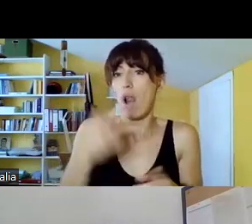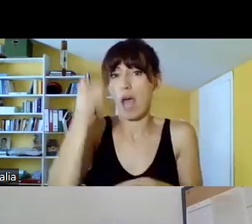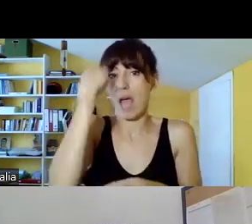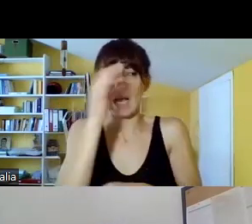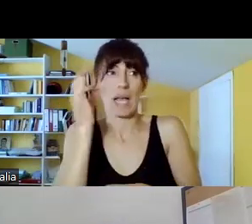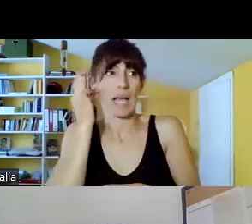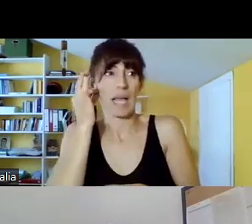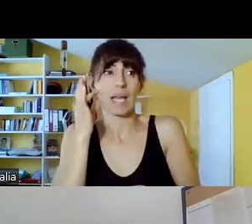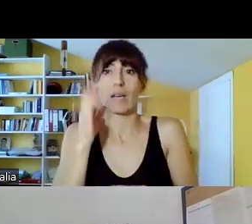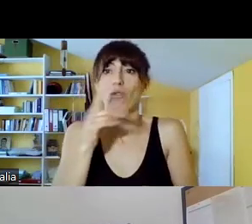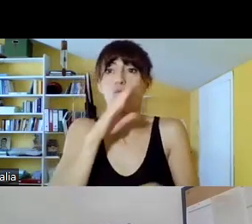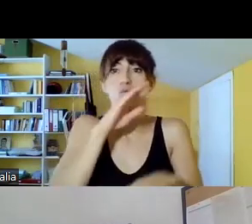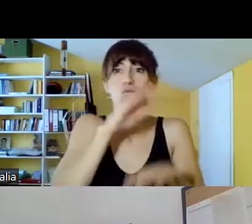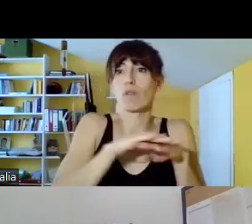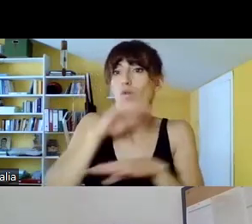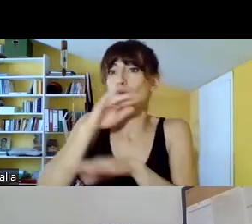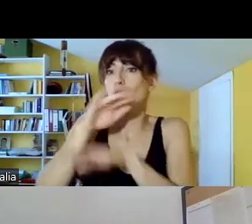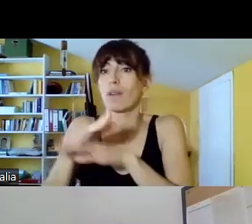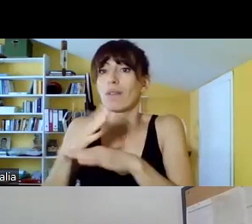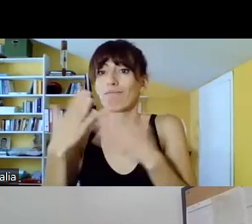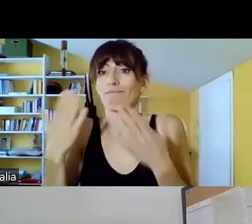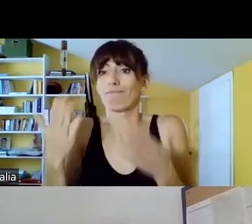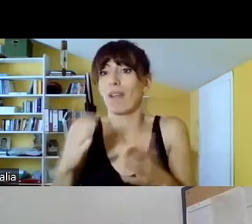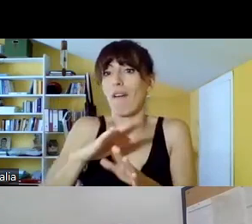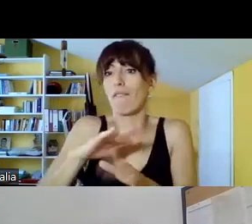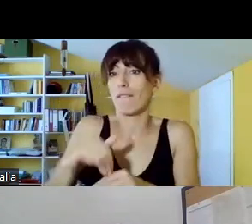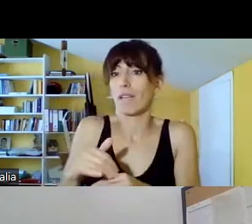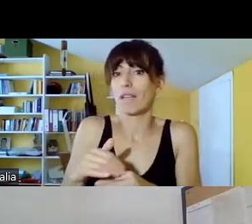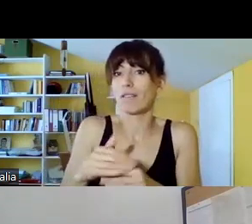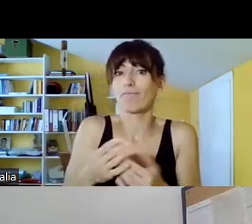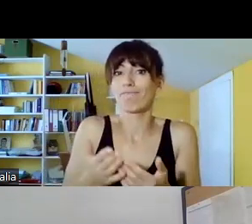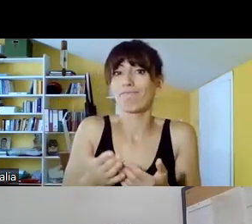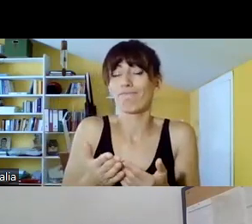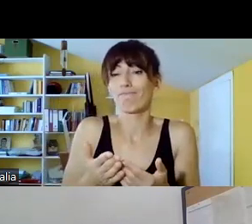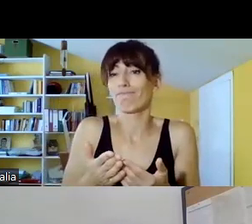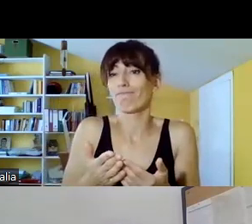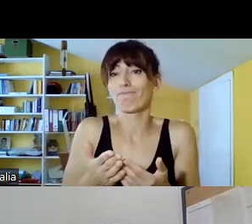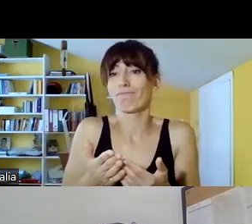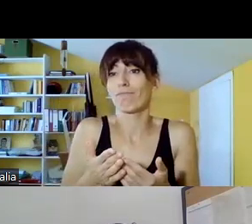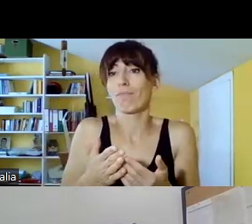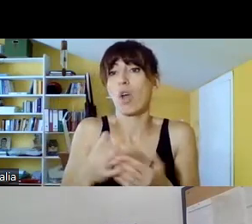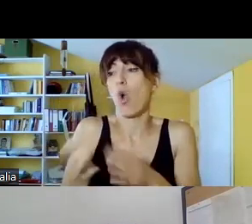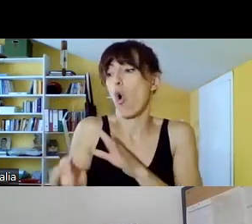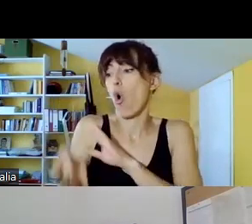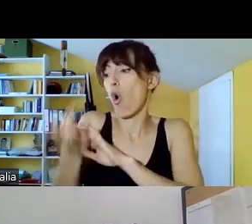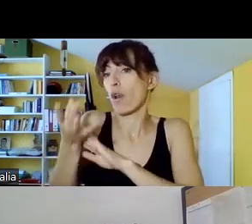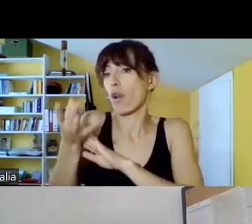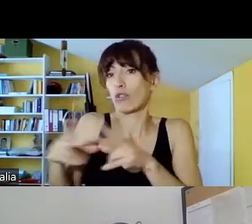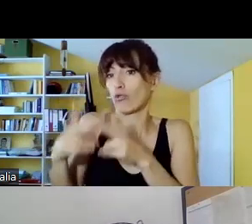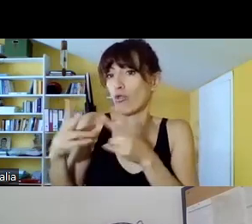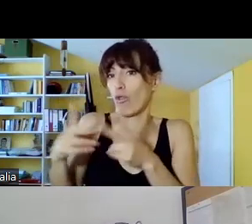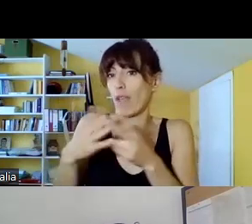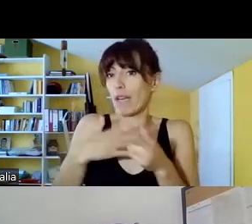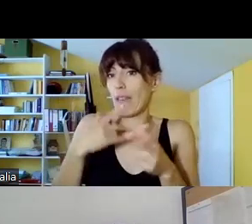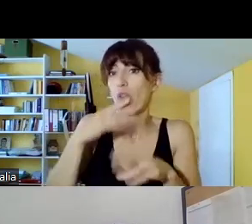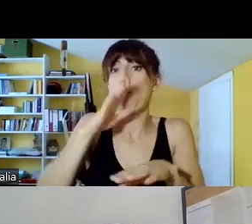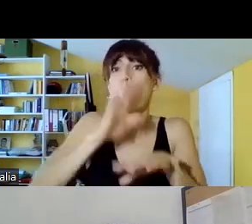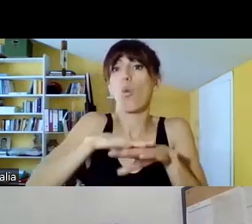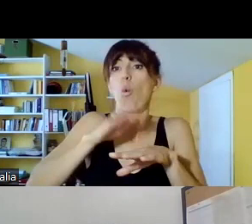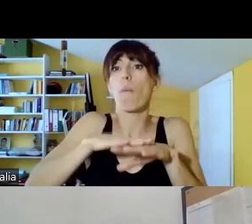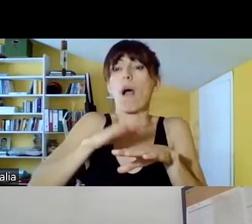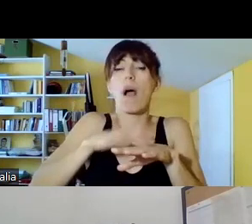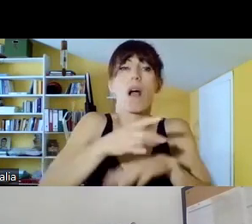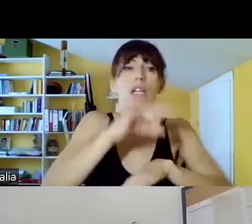conlleva. Entonces, existe un etiquetaje que aterriza como tal en la consulta, pero cuyo origen es social, no es cuestión de culpabilizar al